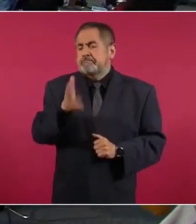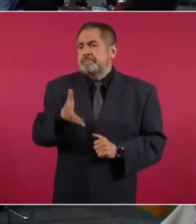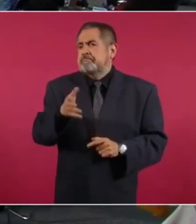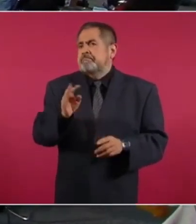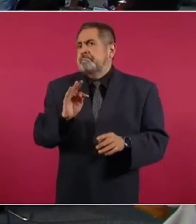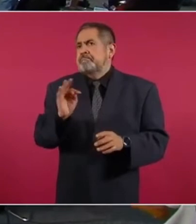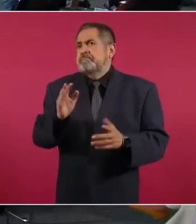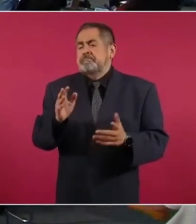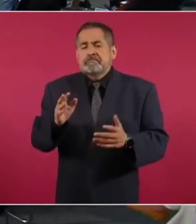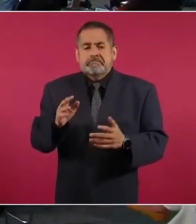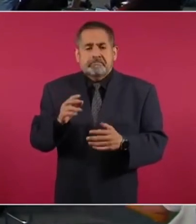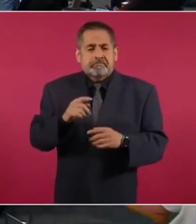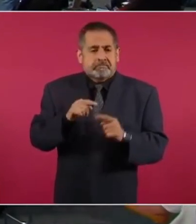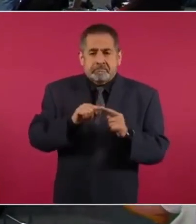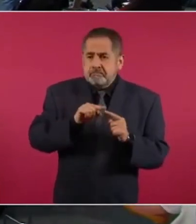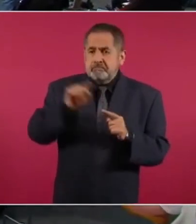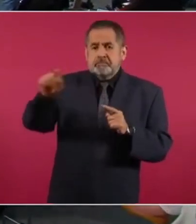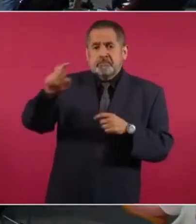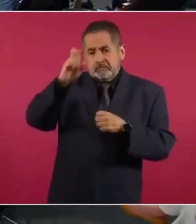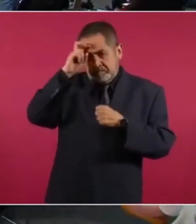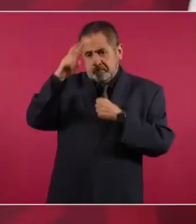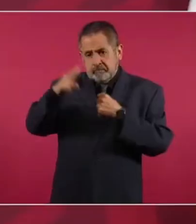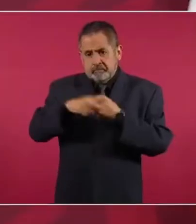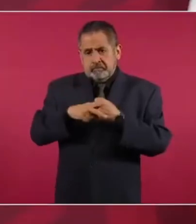o a Europa,